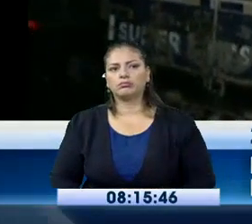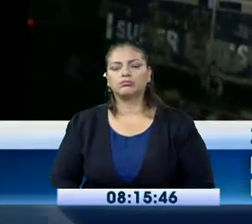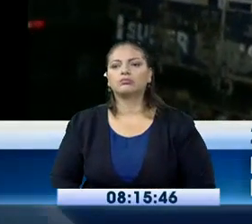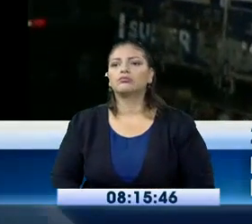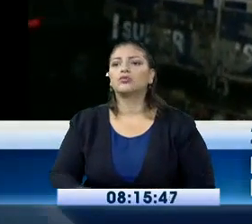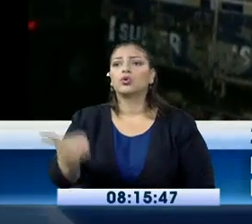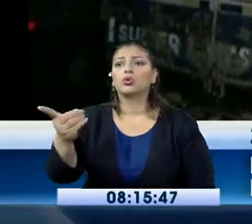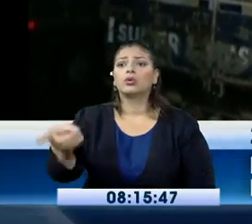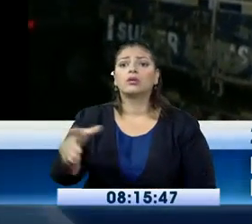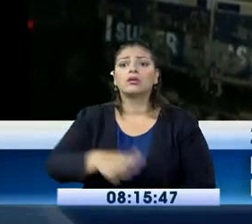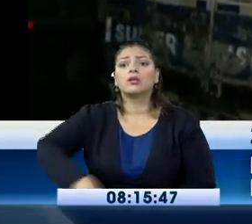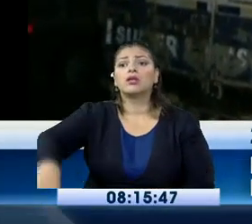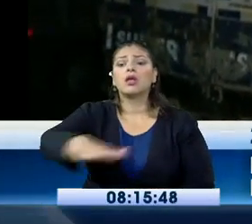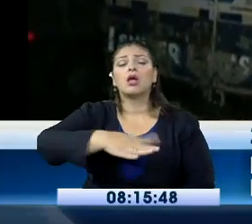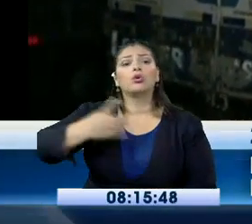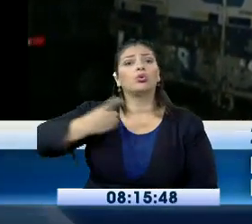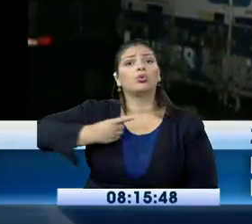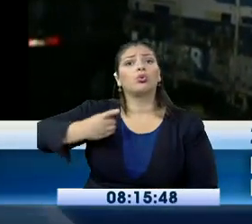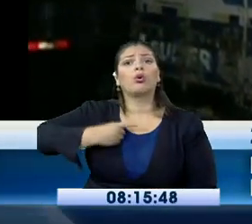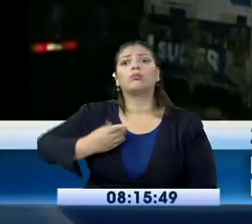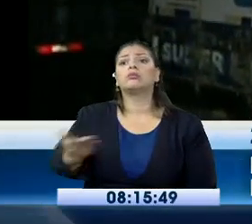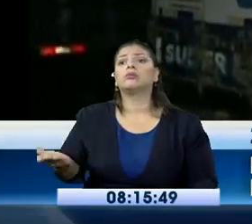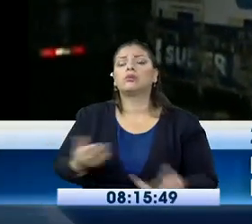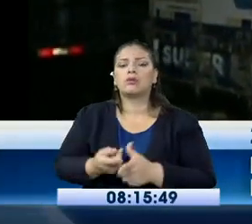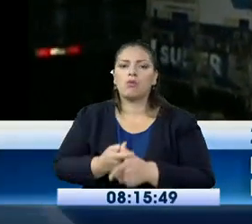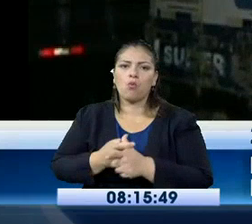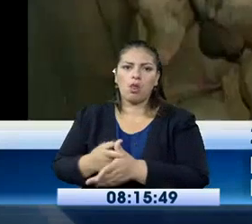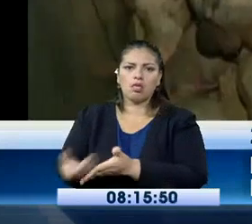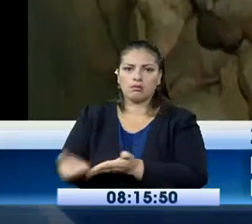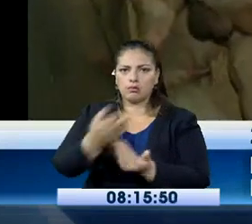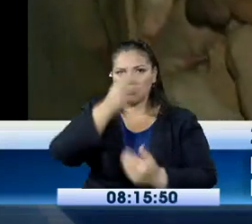con pronóstico reservado en una casa de salud.